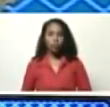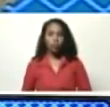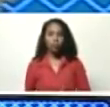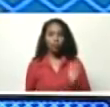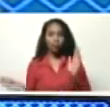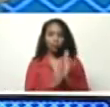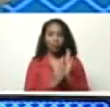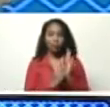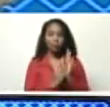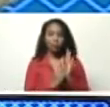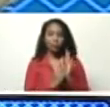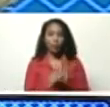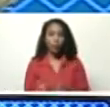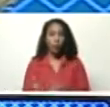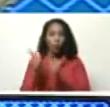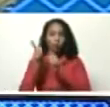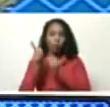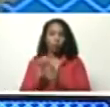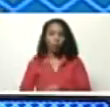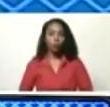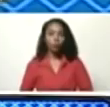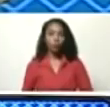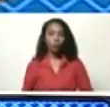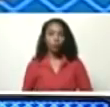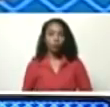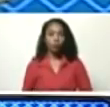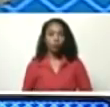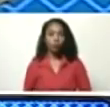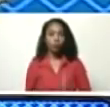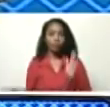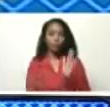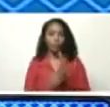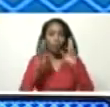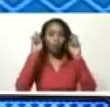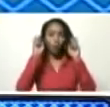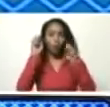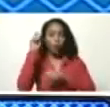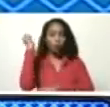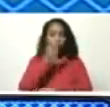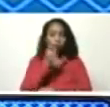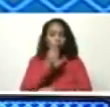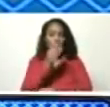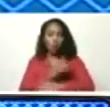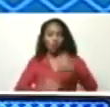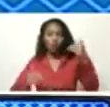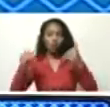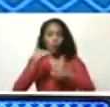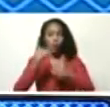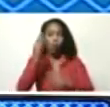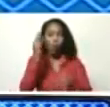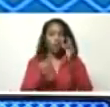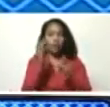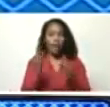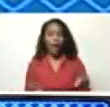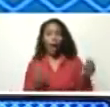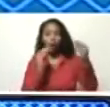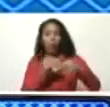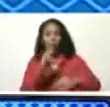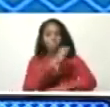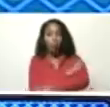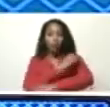Designamos las autoridades, designamos el nuevo Tribunal Supremo de Justicia en consenso con la